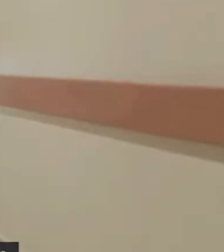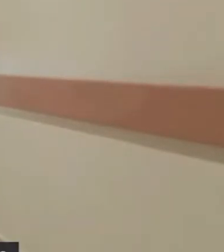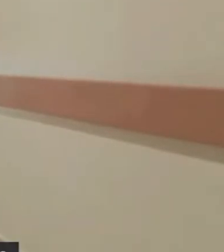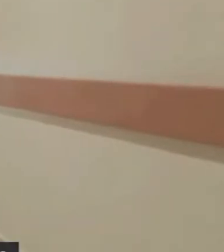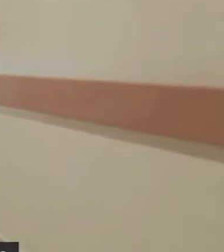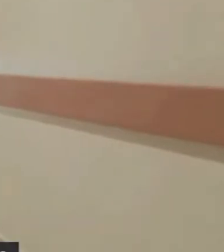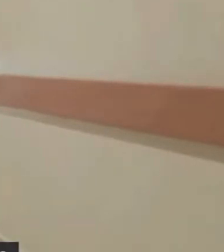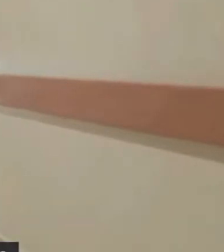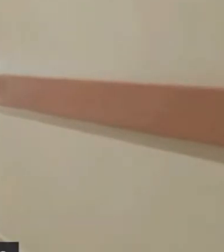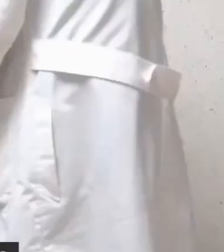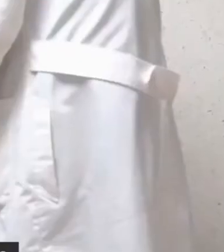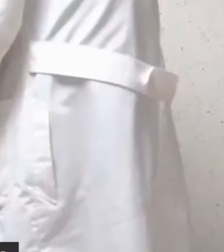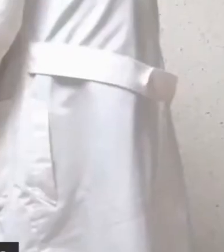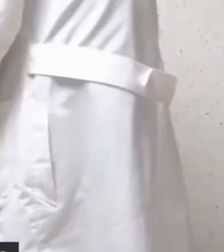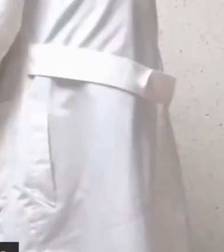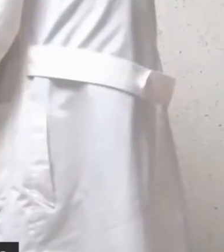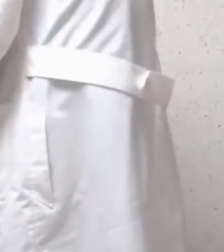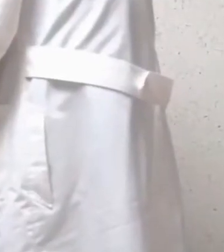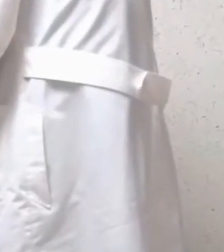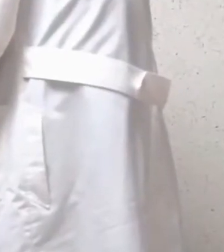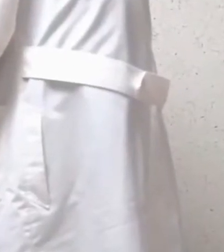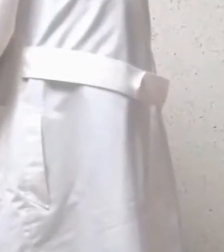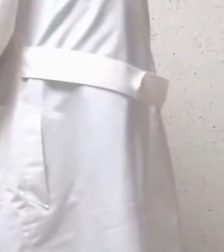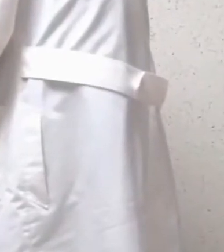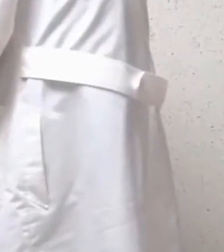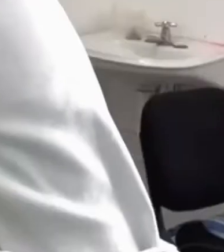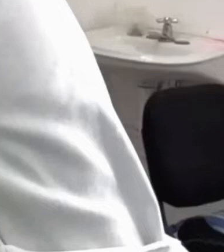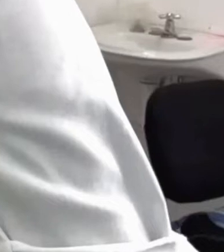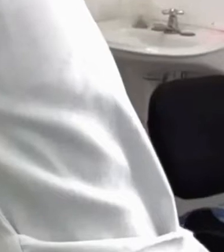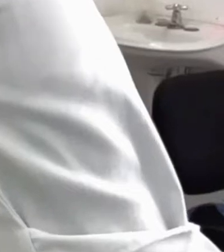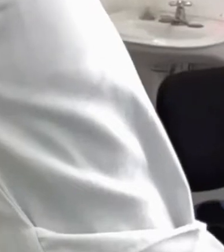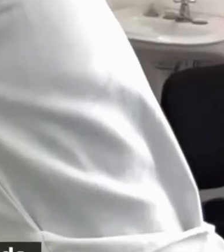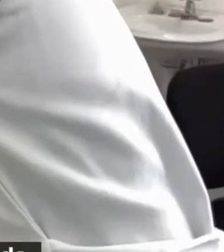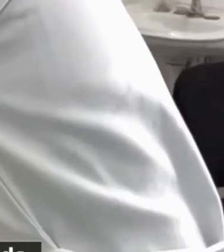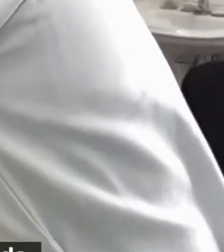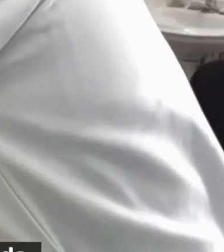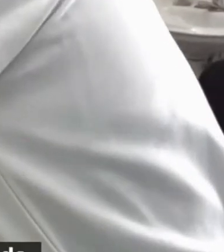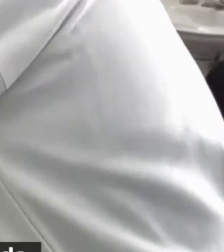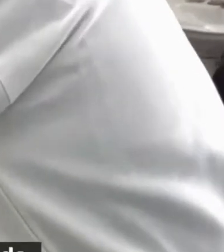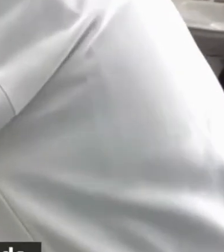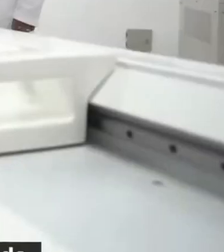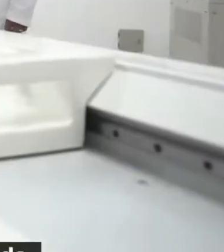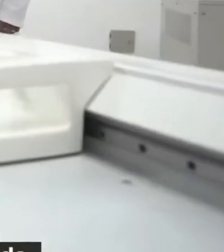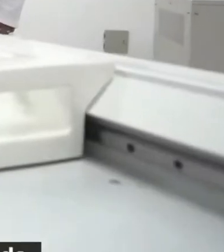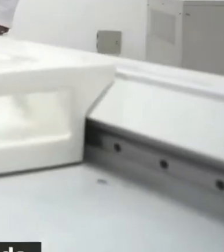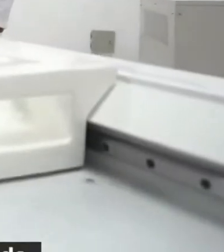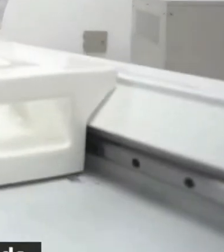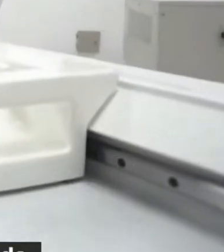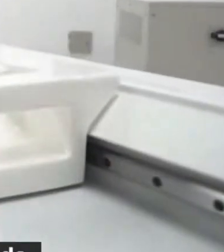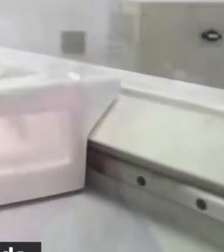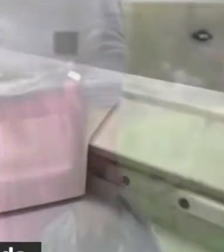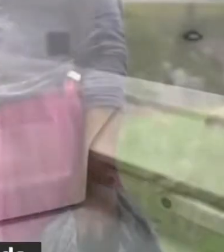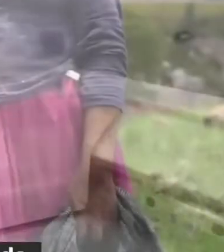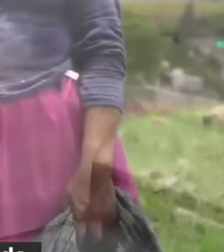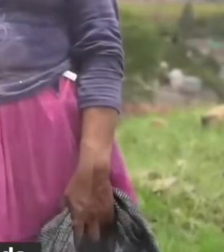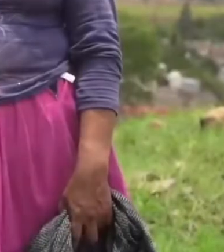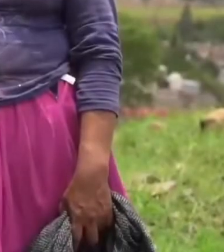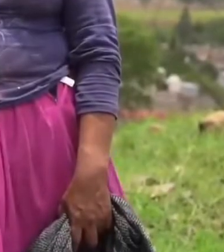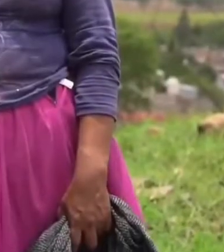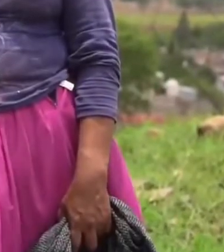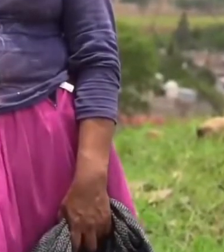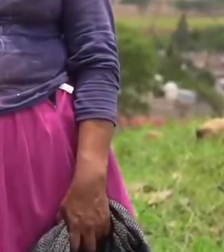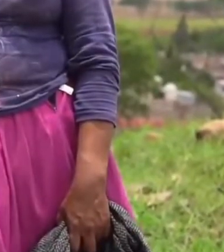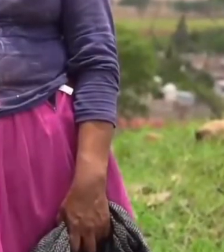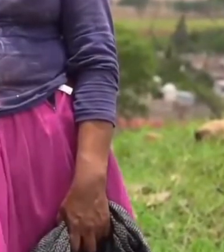y participar en el proceso de transformación del sistema de salud mexicano que busca llevar atención médica especializada a